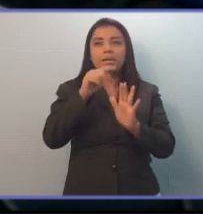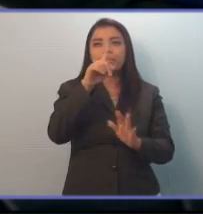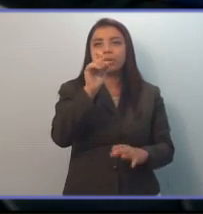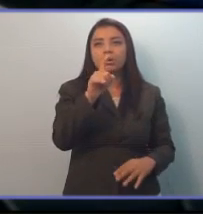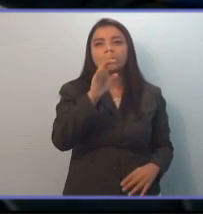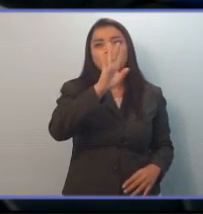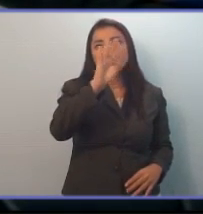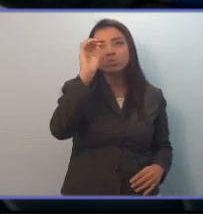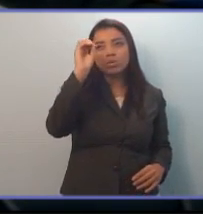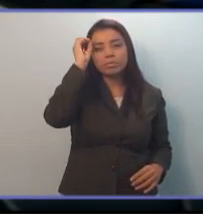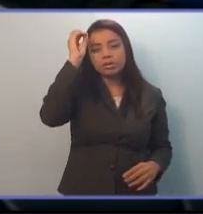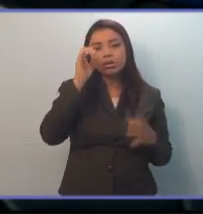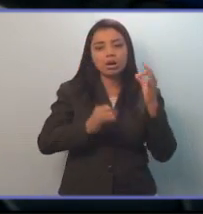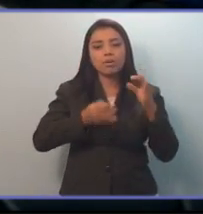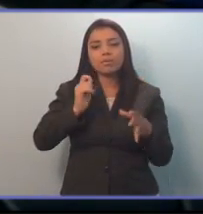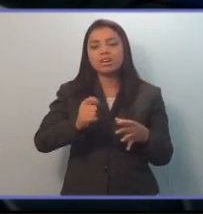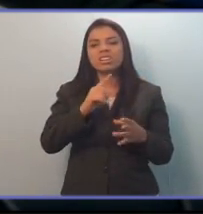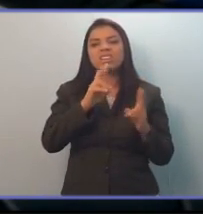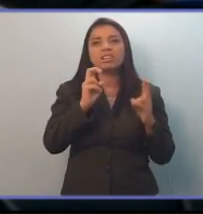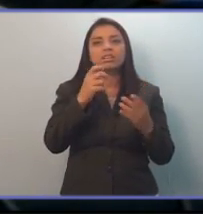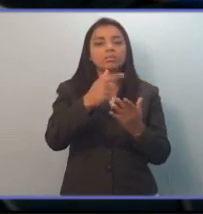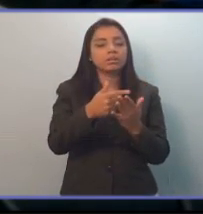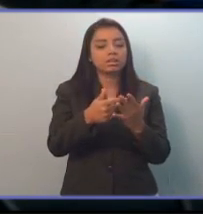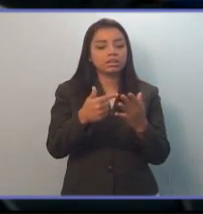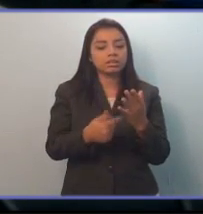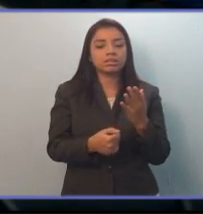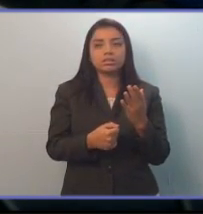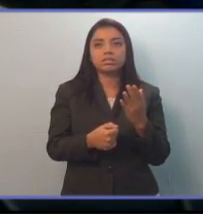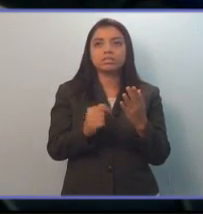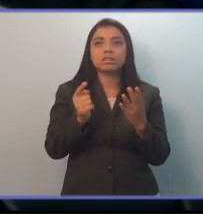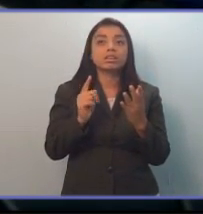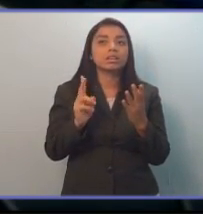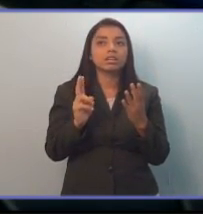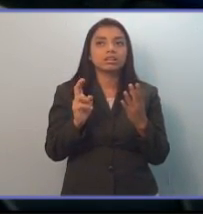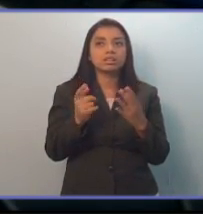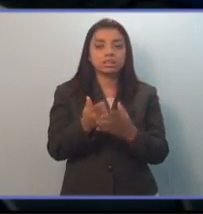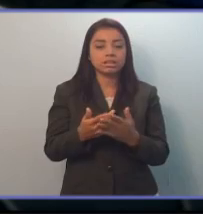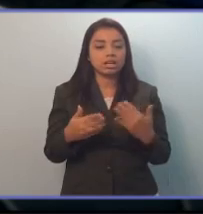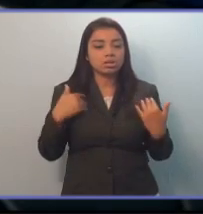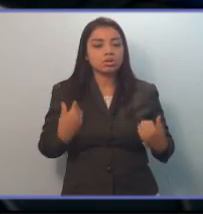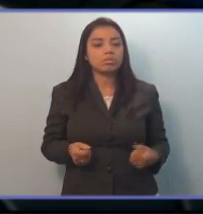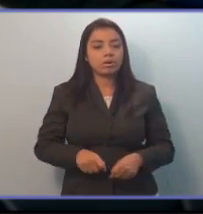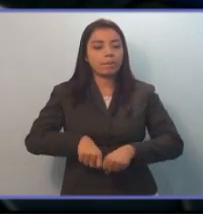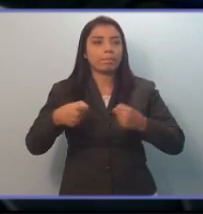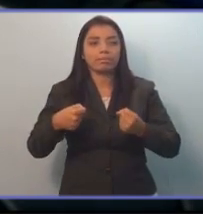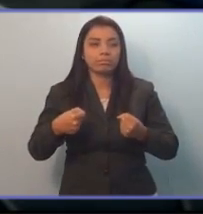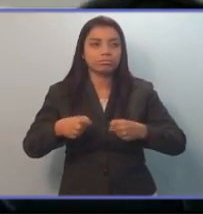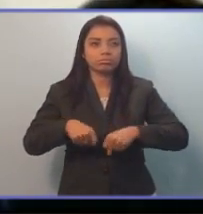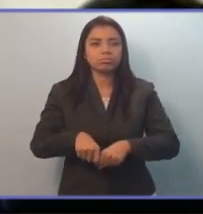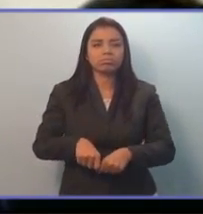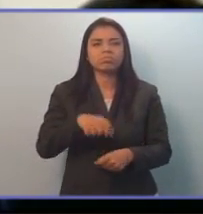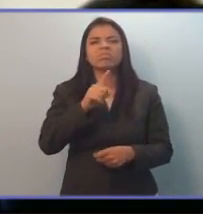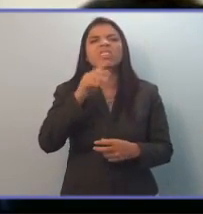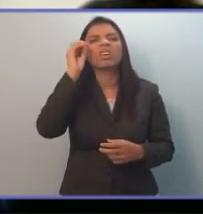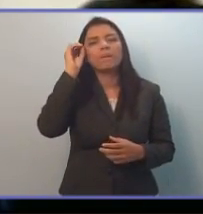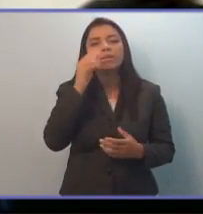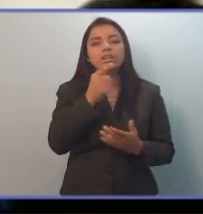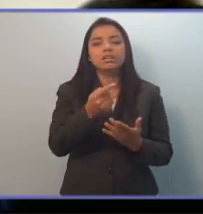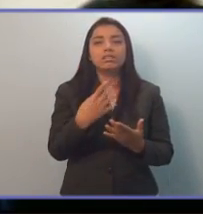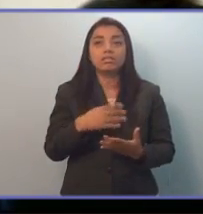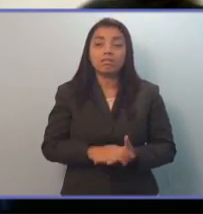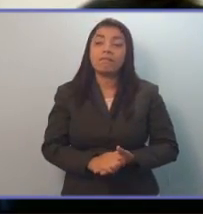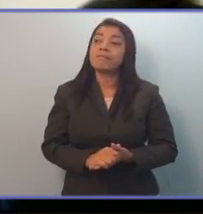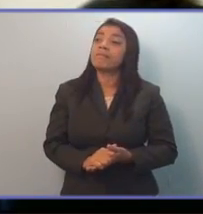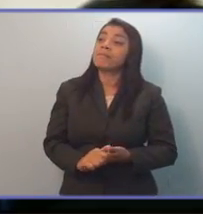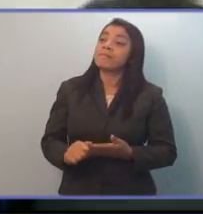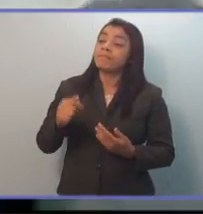su opinión jurídica sobre el principio de no regresión de los derechos humanos. Bien, sabemos que contrario a